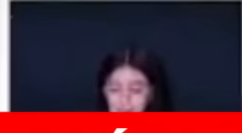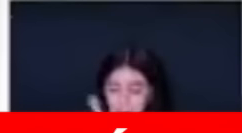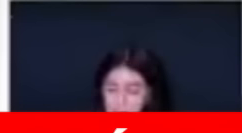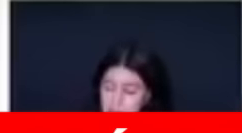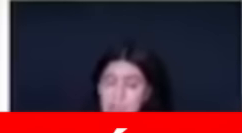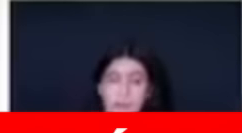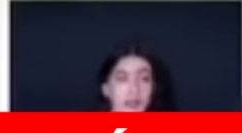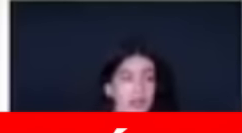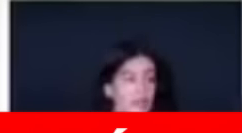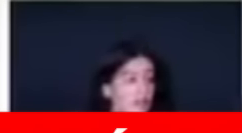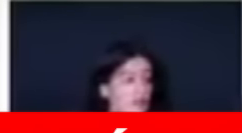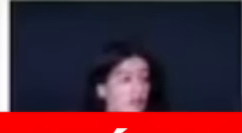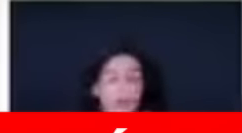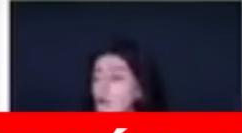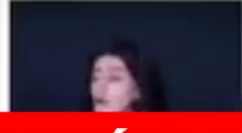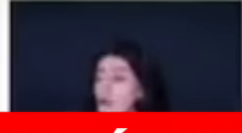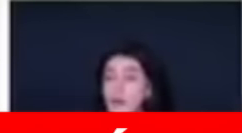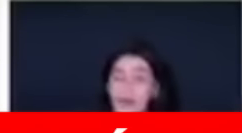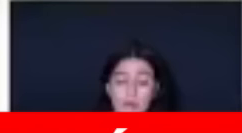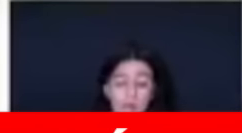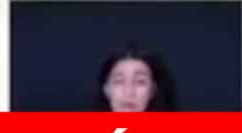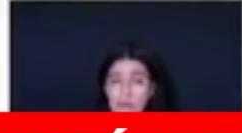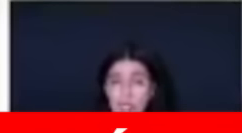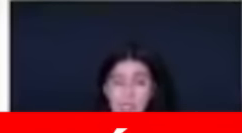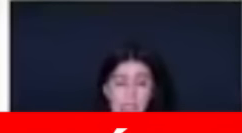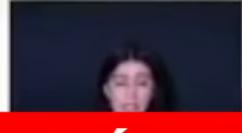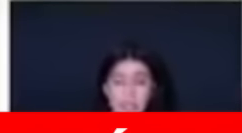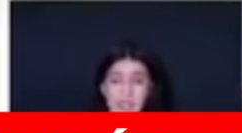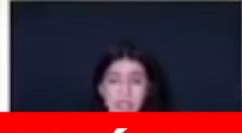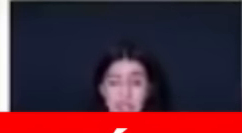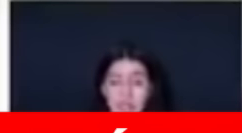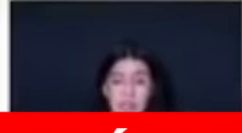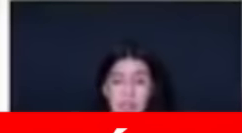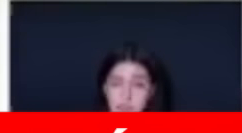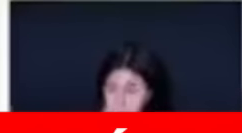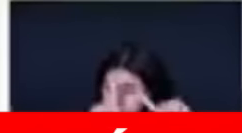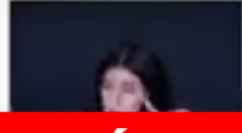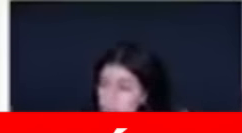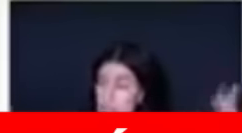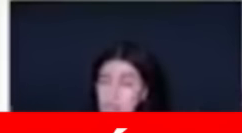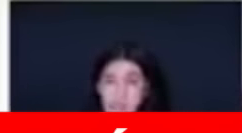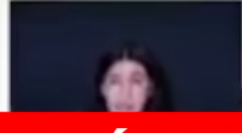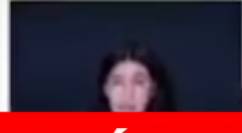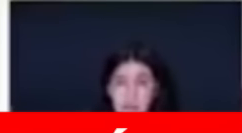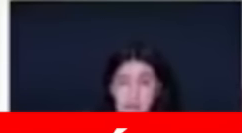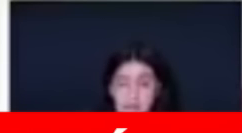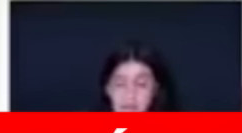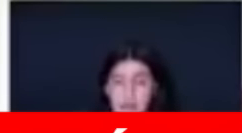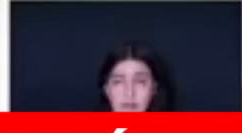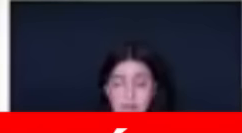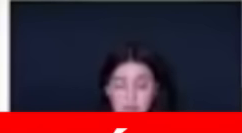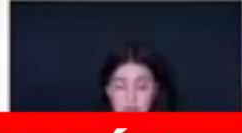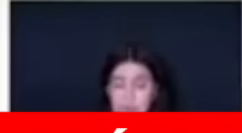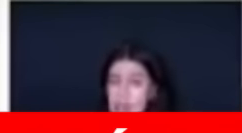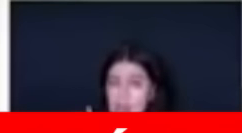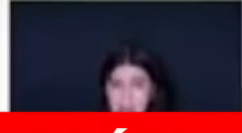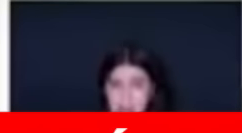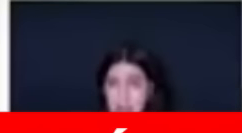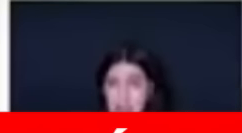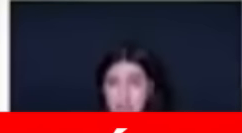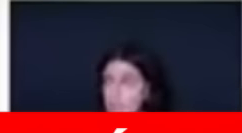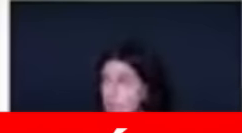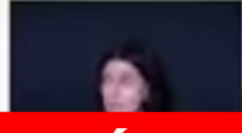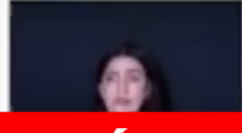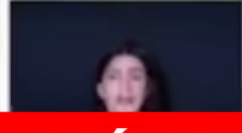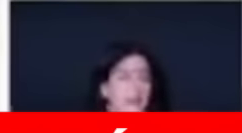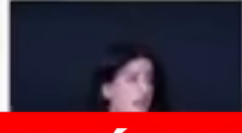que solo nosotros debemos decidir el destino de nuestra nación. Esa soberanía